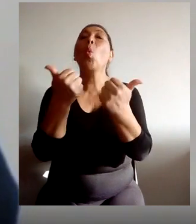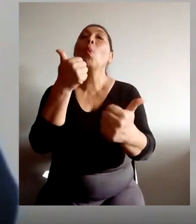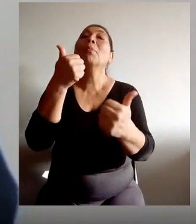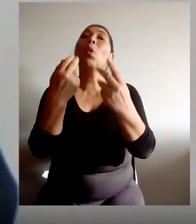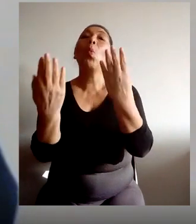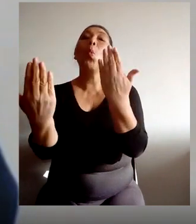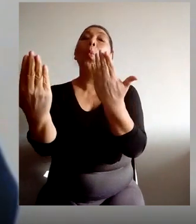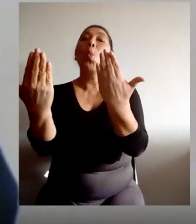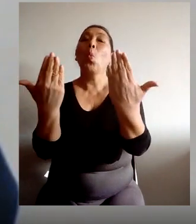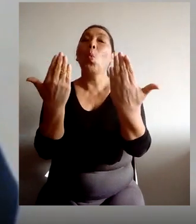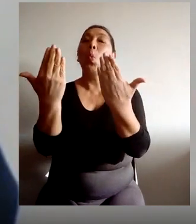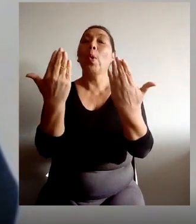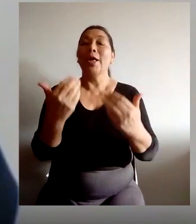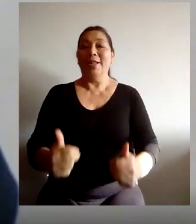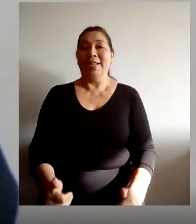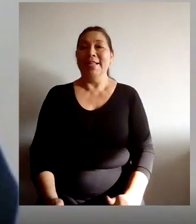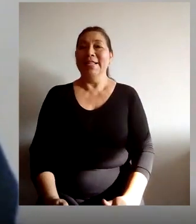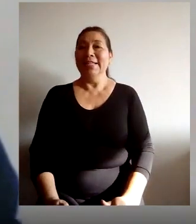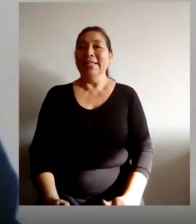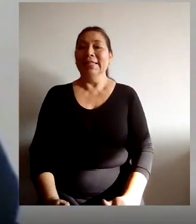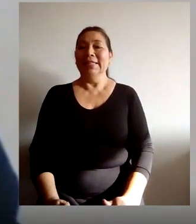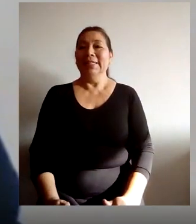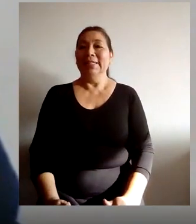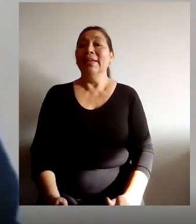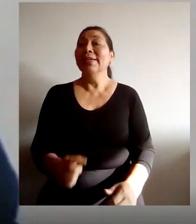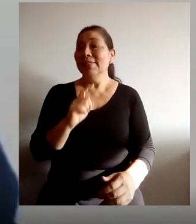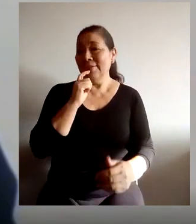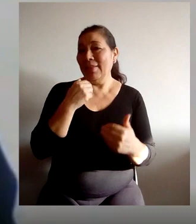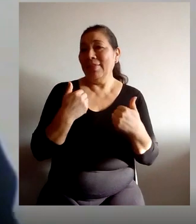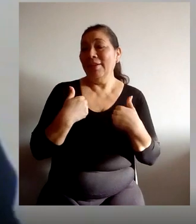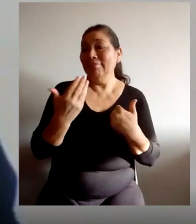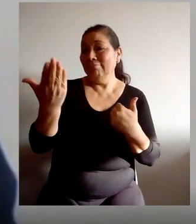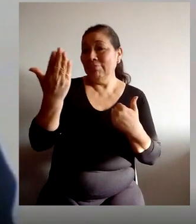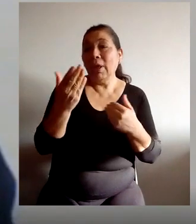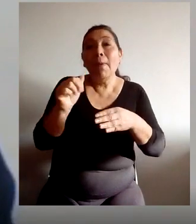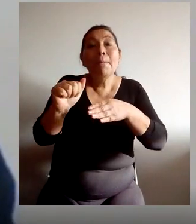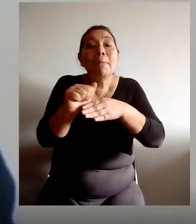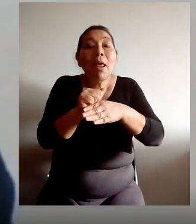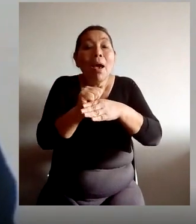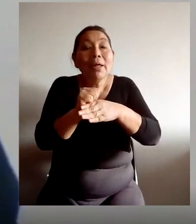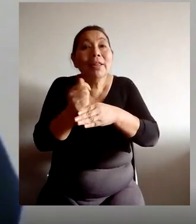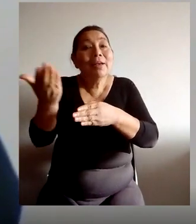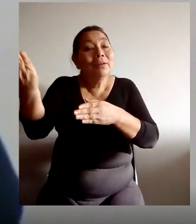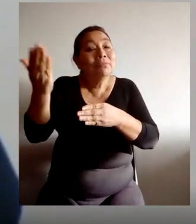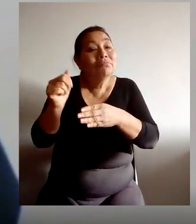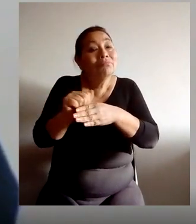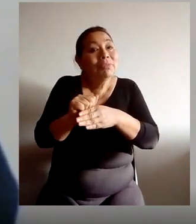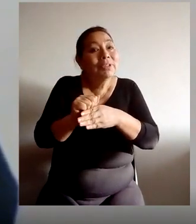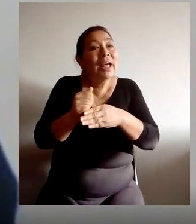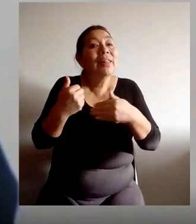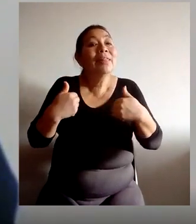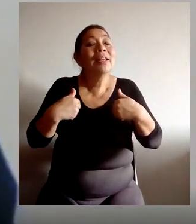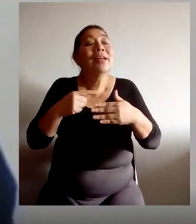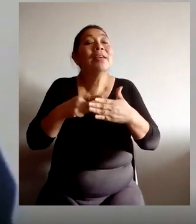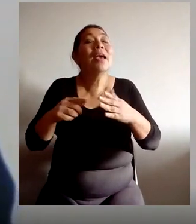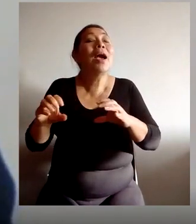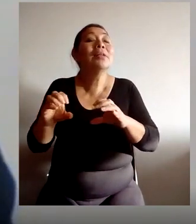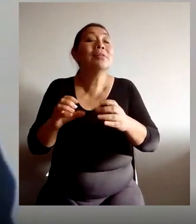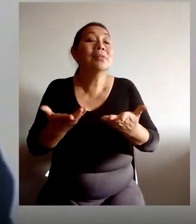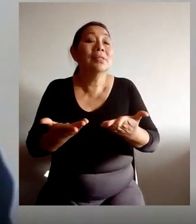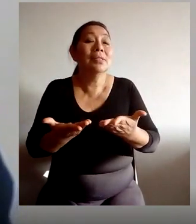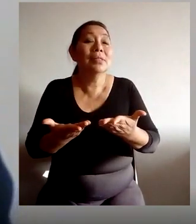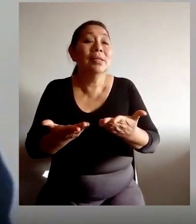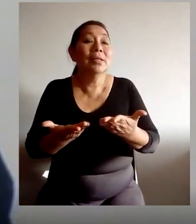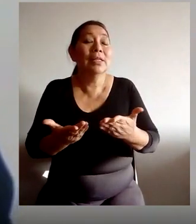entrenamiento. Y este entrenamiento lo pueden realizar, pueden participar en él los médicos neumólogos y los médicos